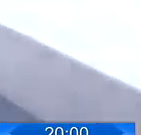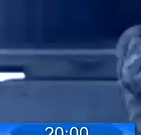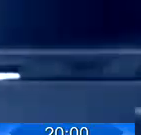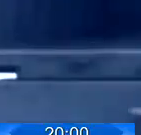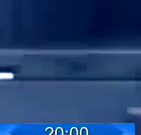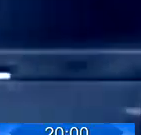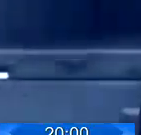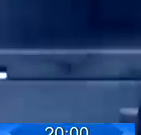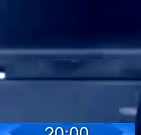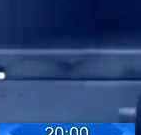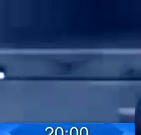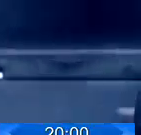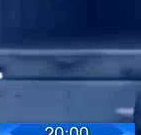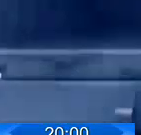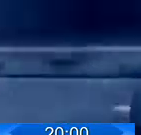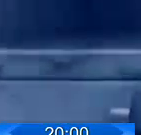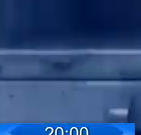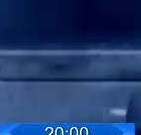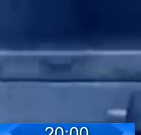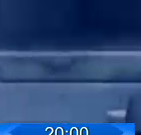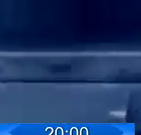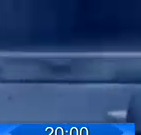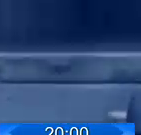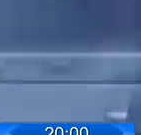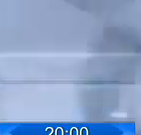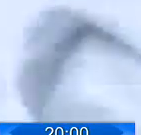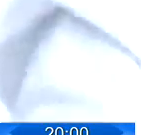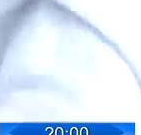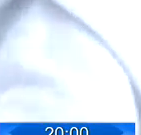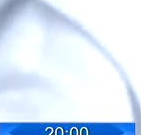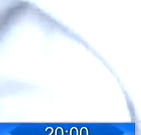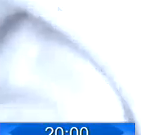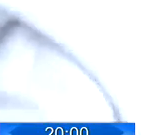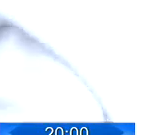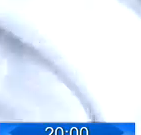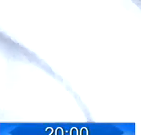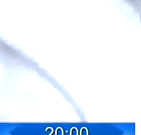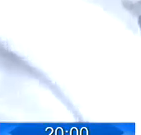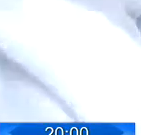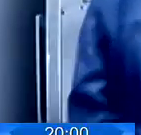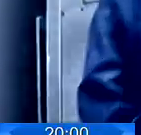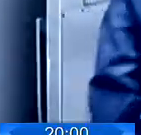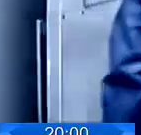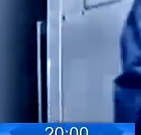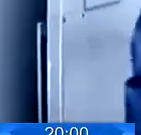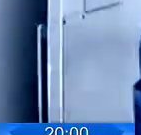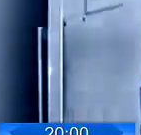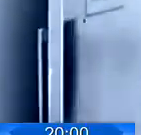vacío y solo sin haber hecho lo suficiente.